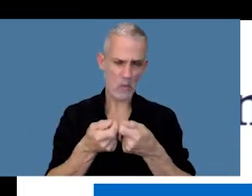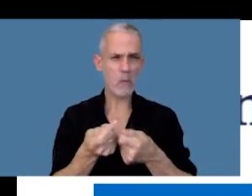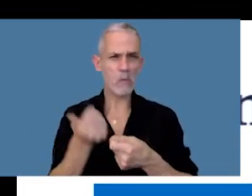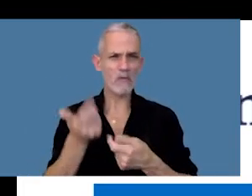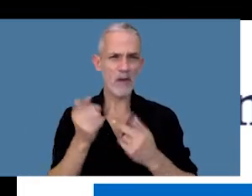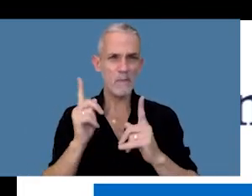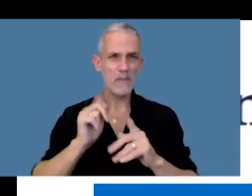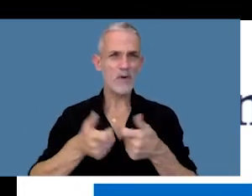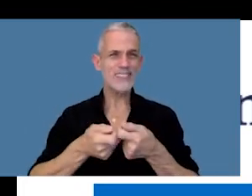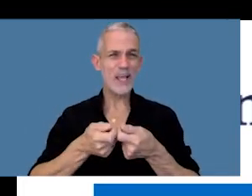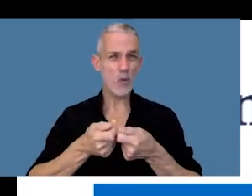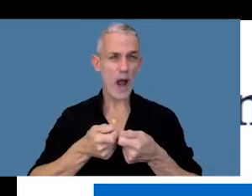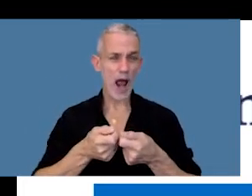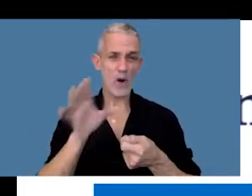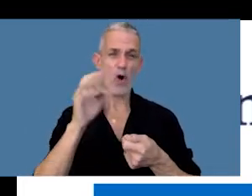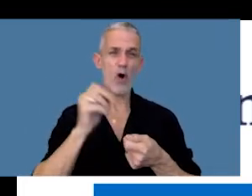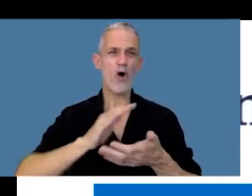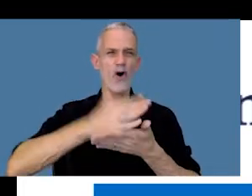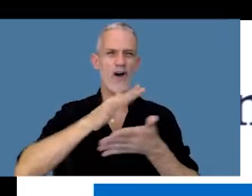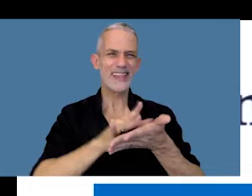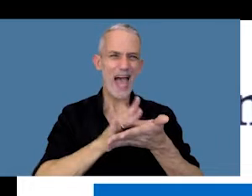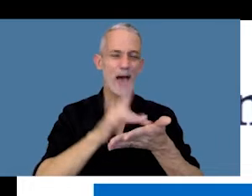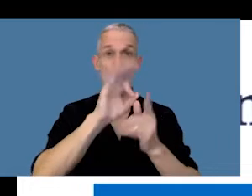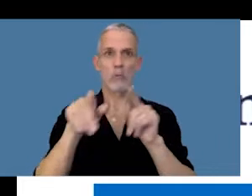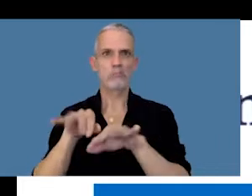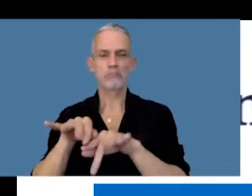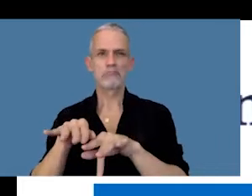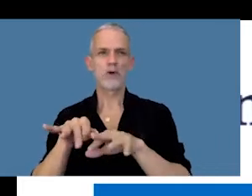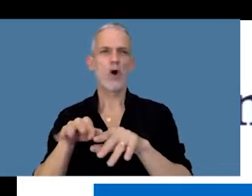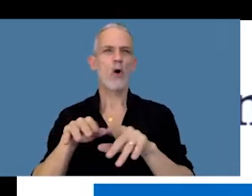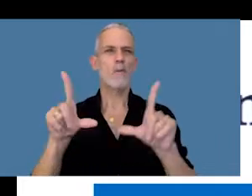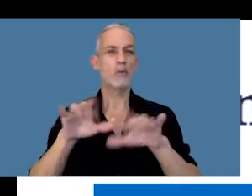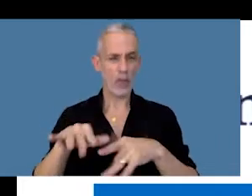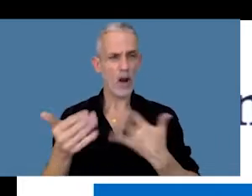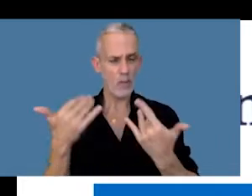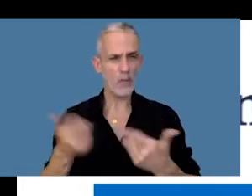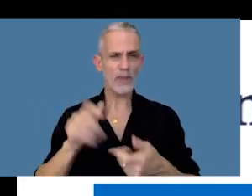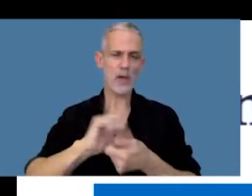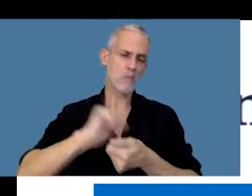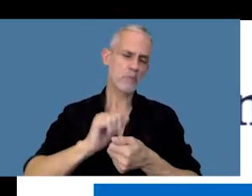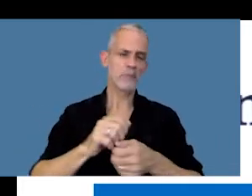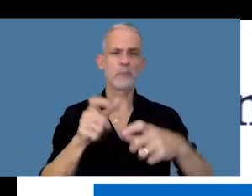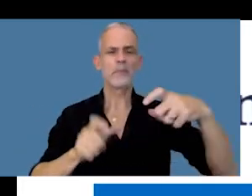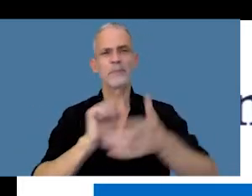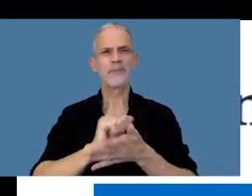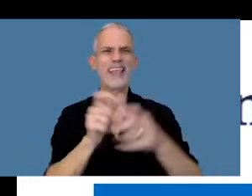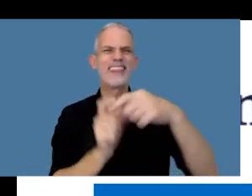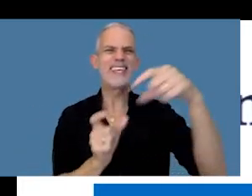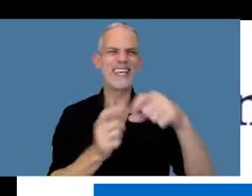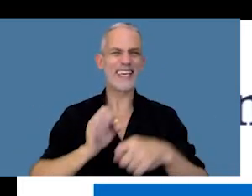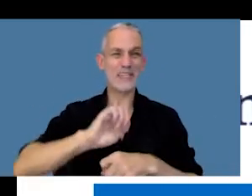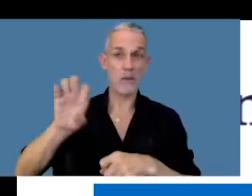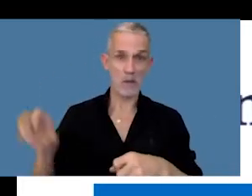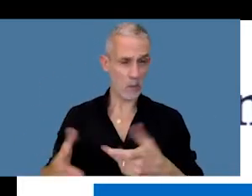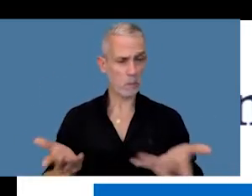mismo teléfono celular o de una tablet o mismo del ordenador se pueden emitir estos tickets, ¿verdad? Para